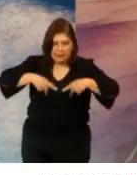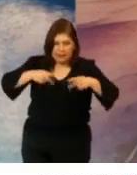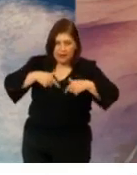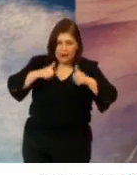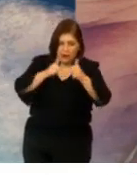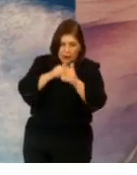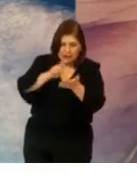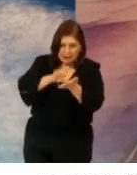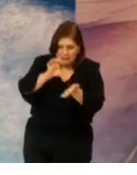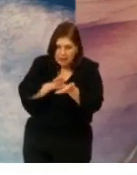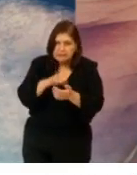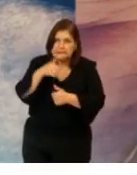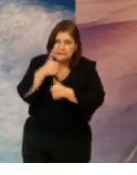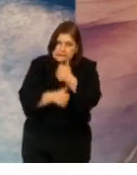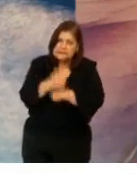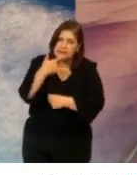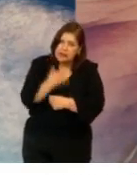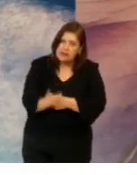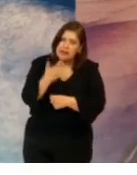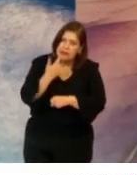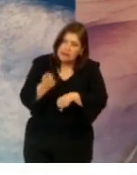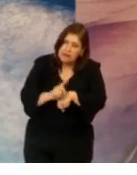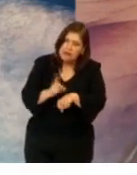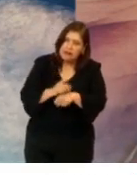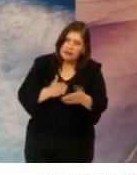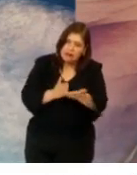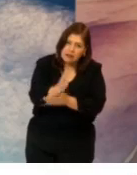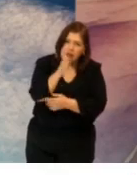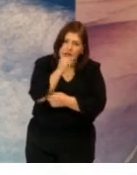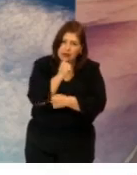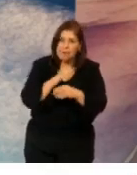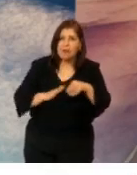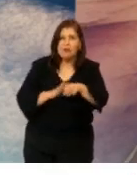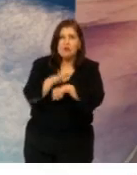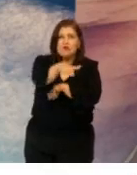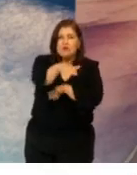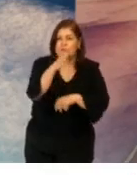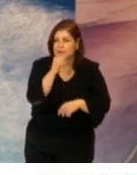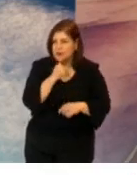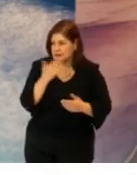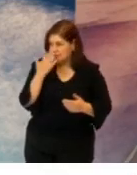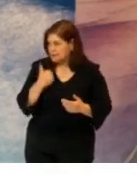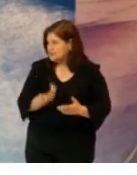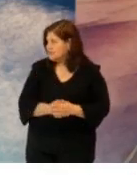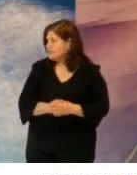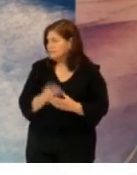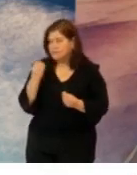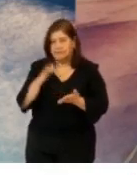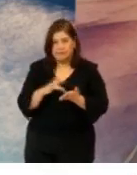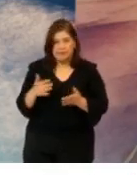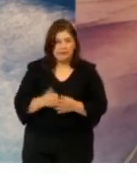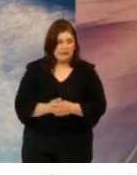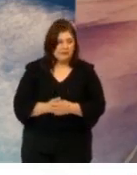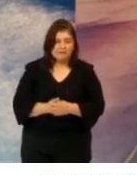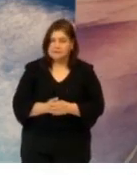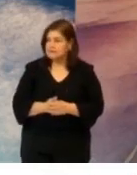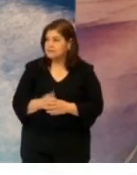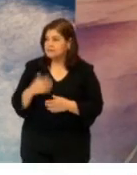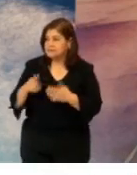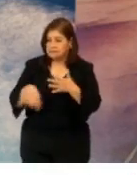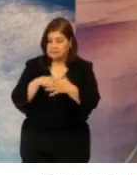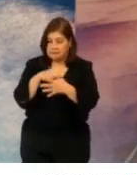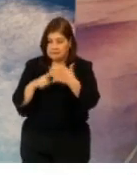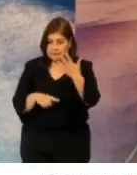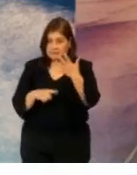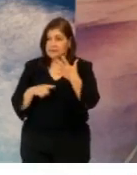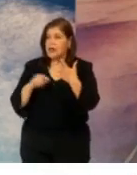discapacitada que está batallando todos los días con un acceso porque le falta una rampa. Muchas gracias. Muchas gracias. Vamos ya en la quinta pregunta. Voy a